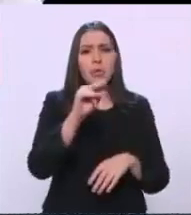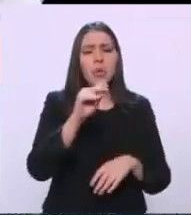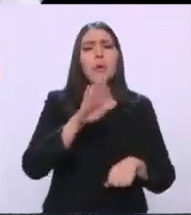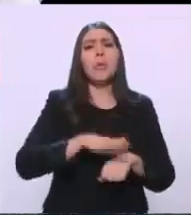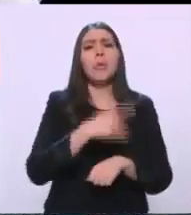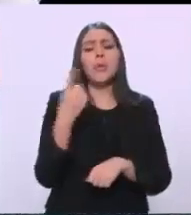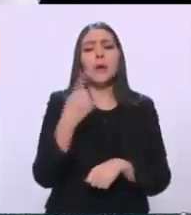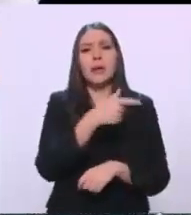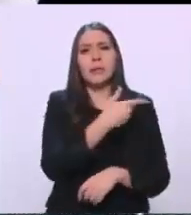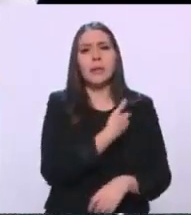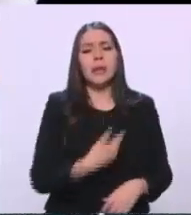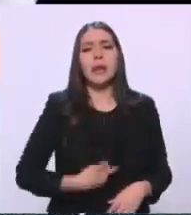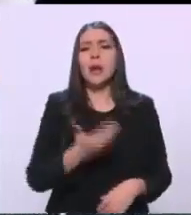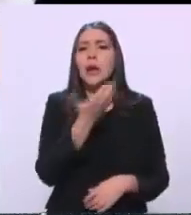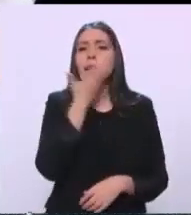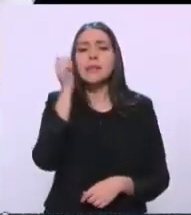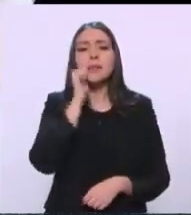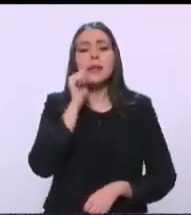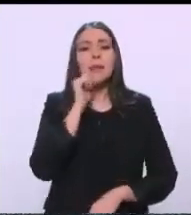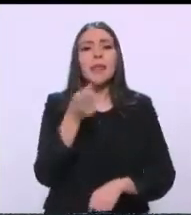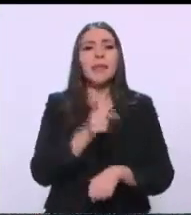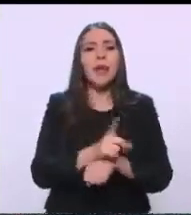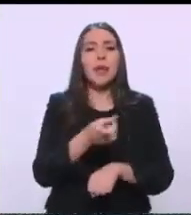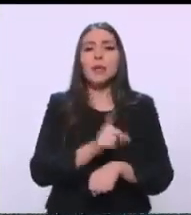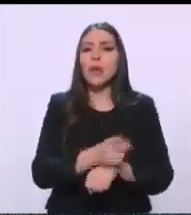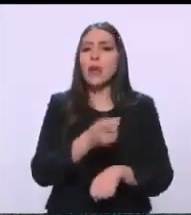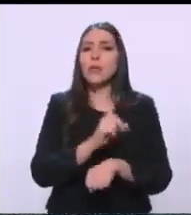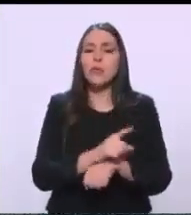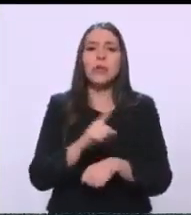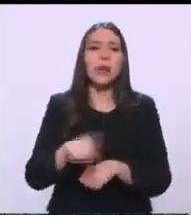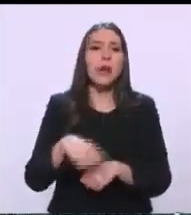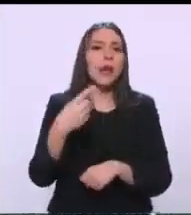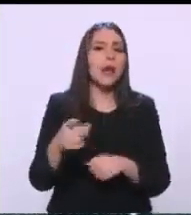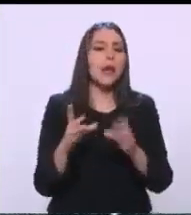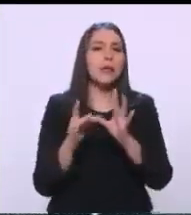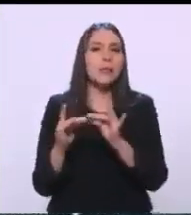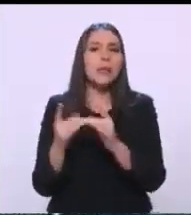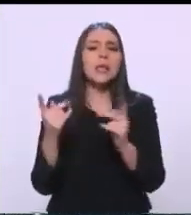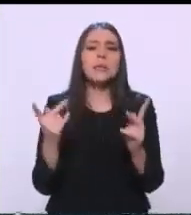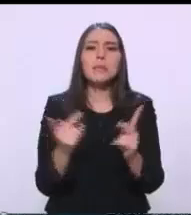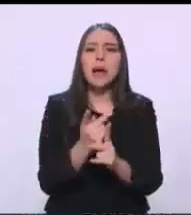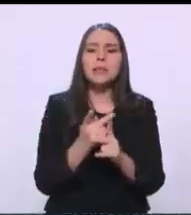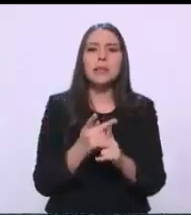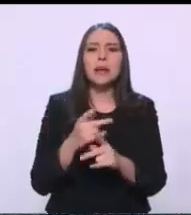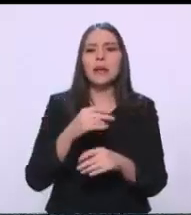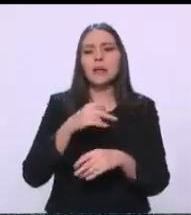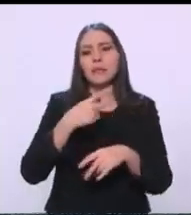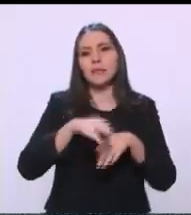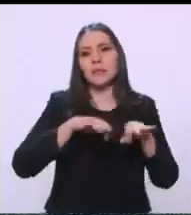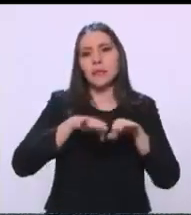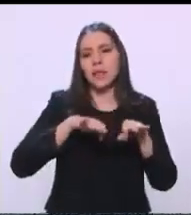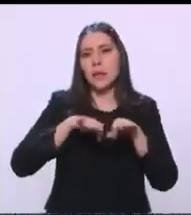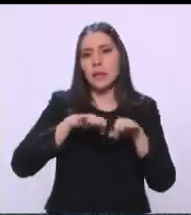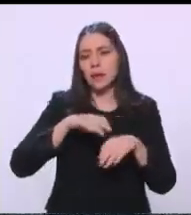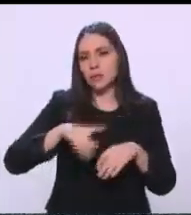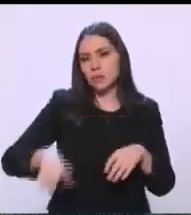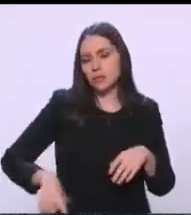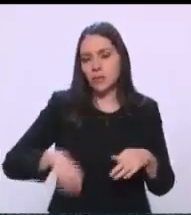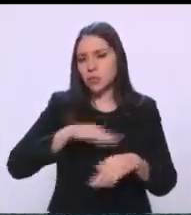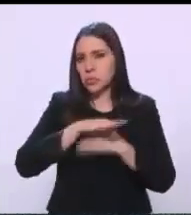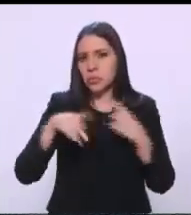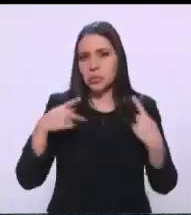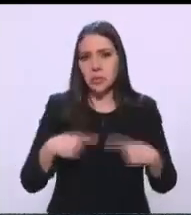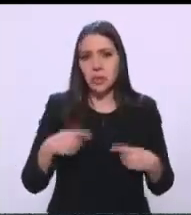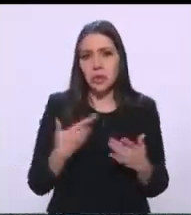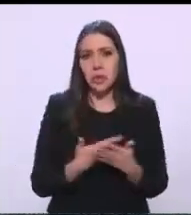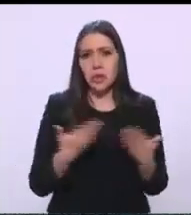está dando un informe sobre los diferentes aspectos de la vida pública nacional. Entonces, en ese sentido, me parece que es un requisito